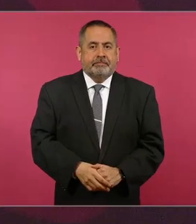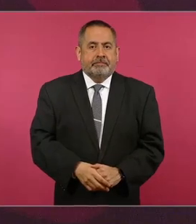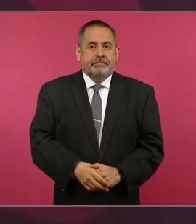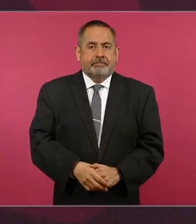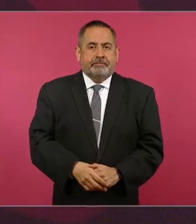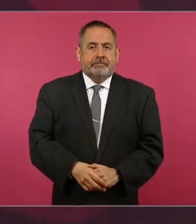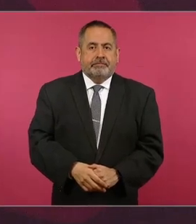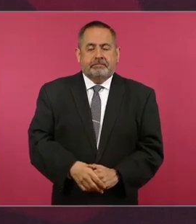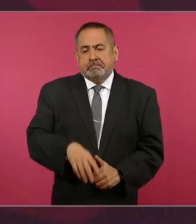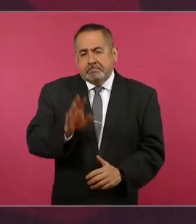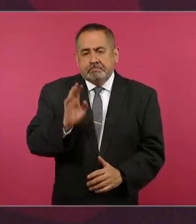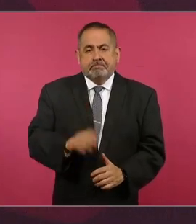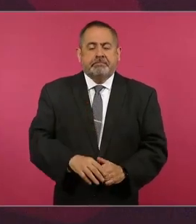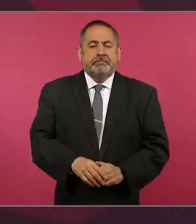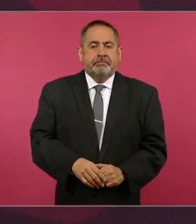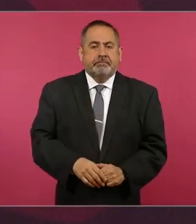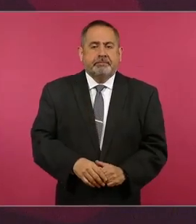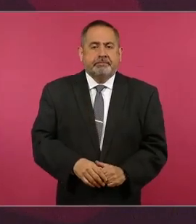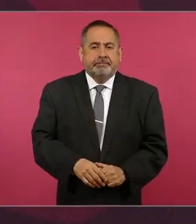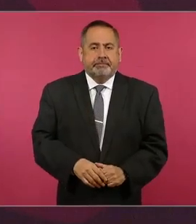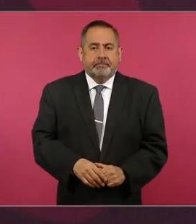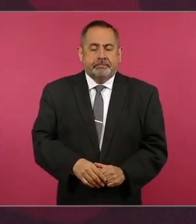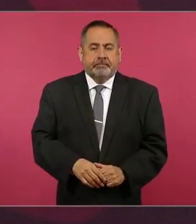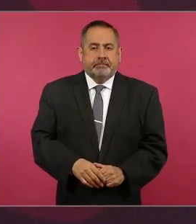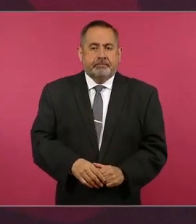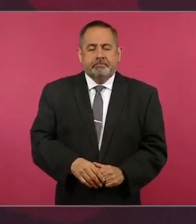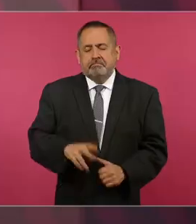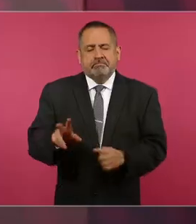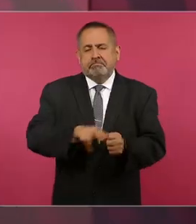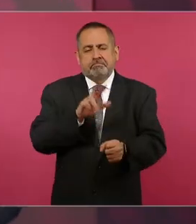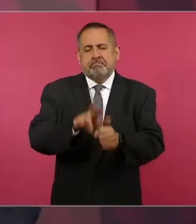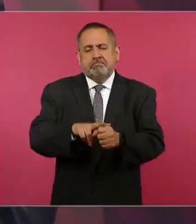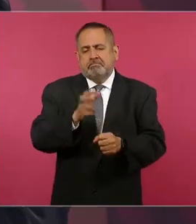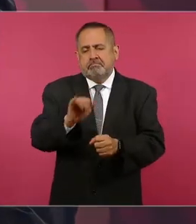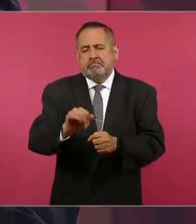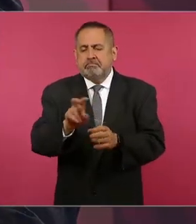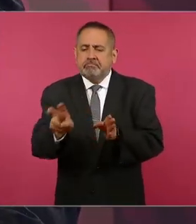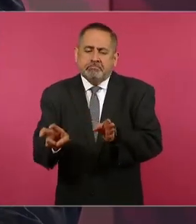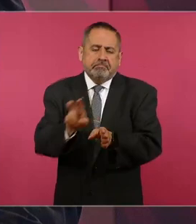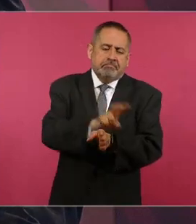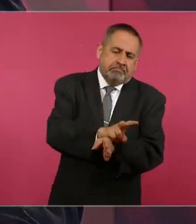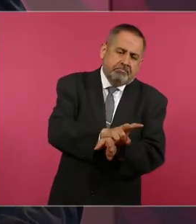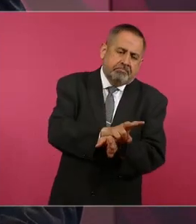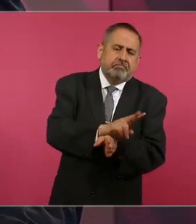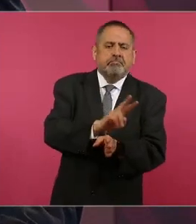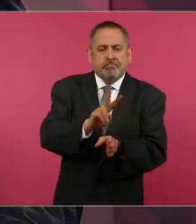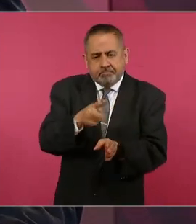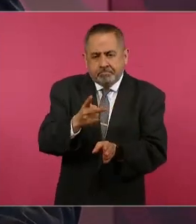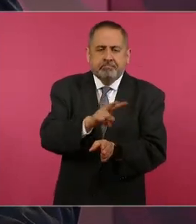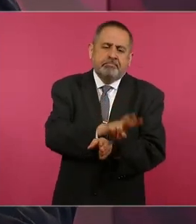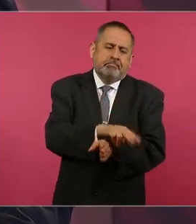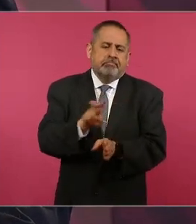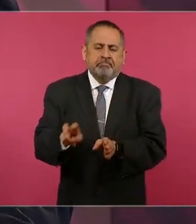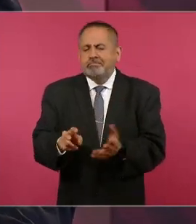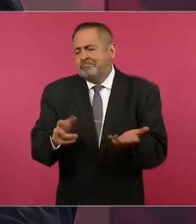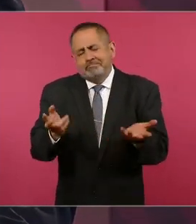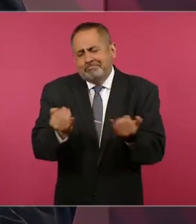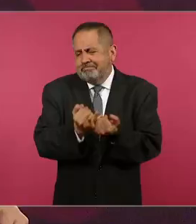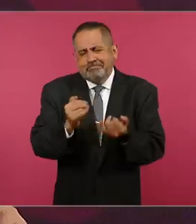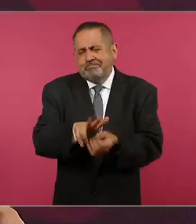pero es normal y también pasa mucho en familia